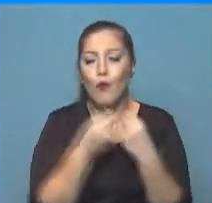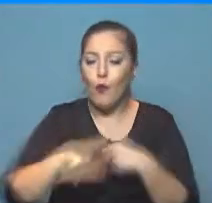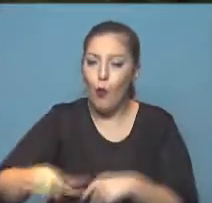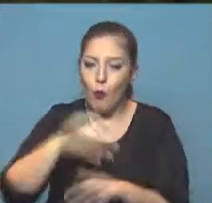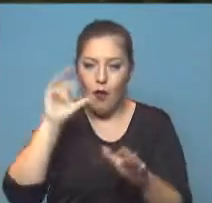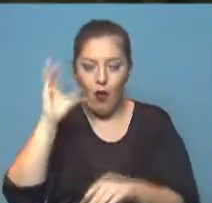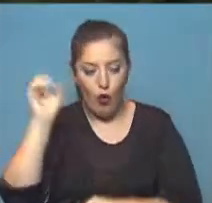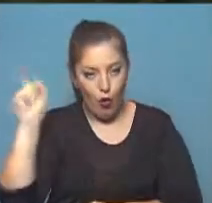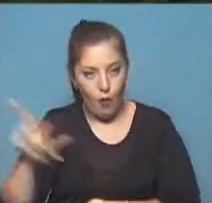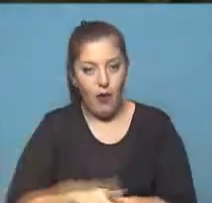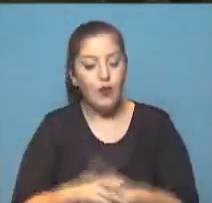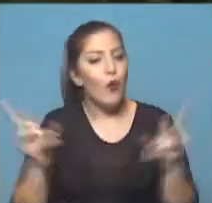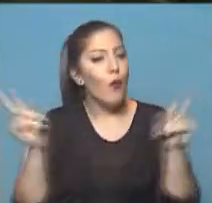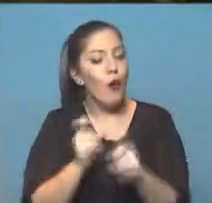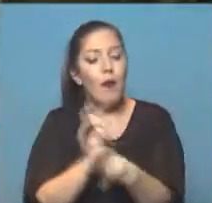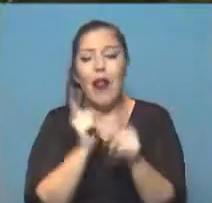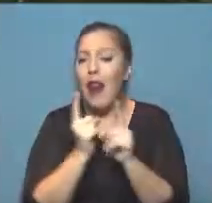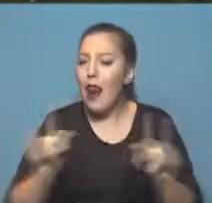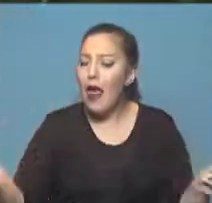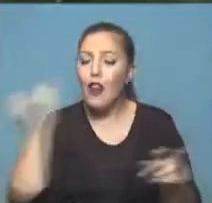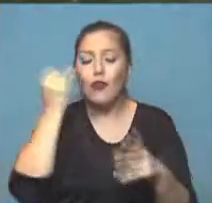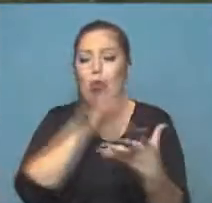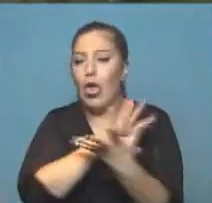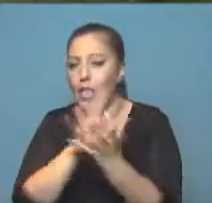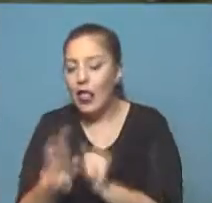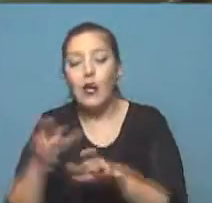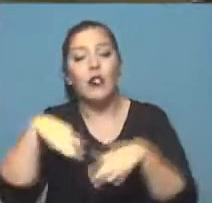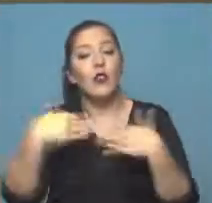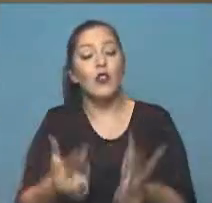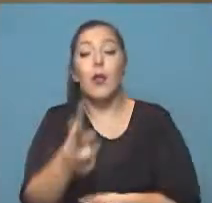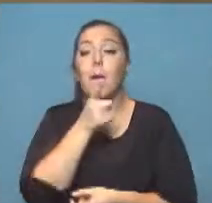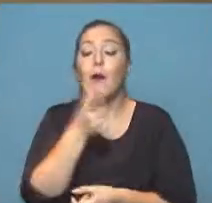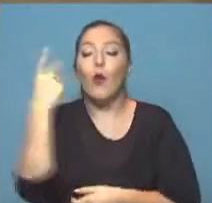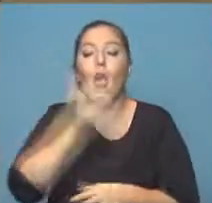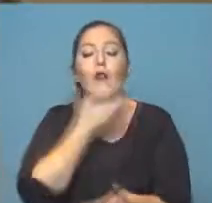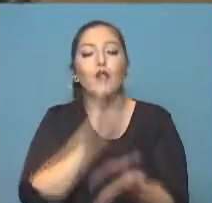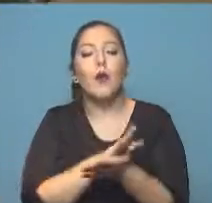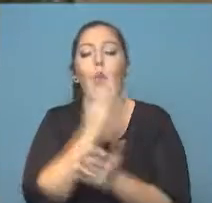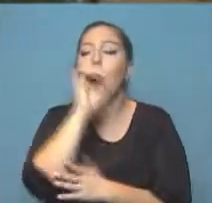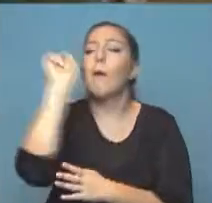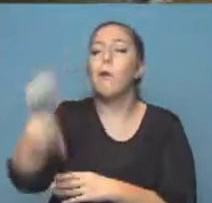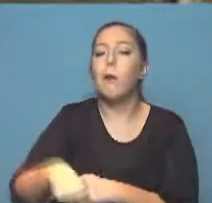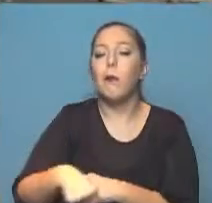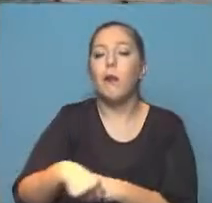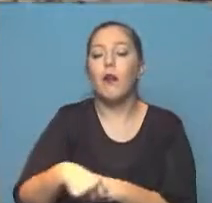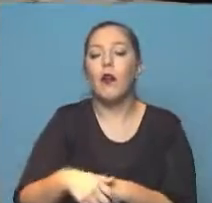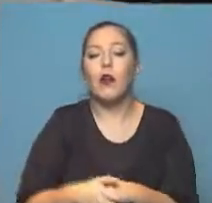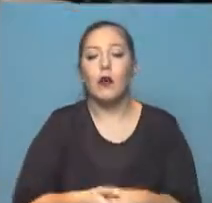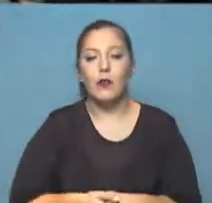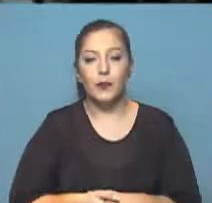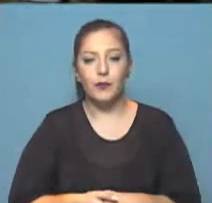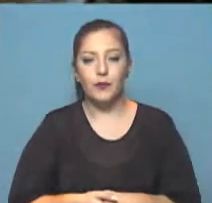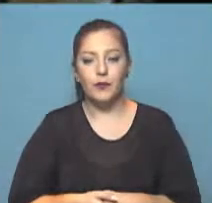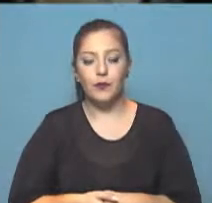país. Es un conflicto muy prolongado y degradado. Entonces, me parece que cuando uno habla de los indiferentes, debe ir desagregando